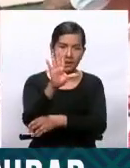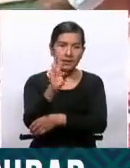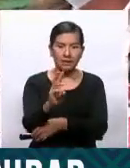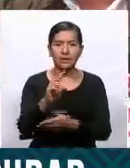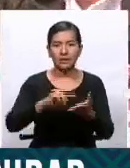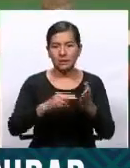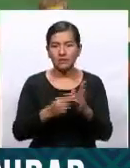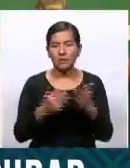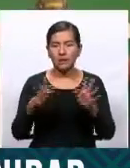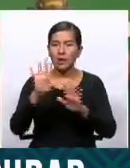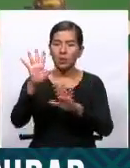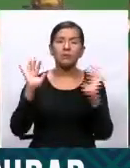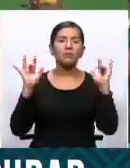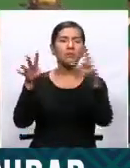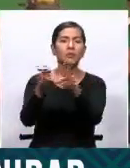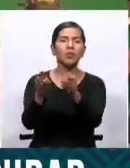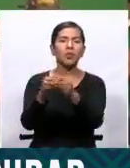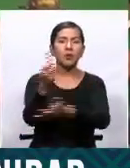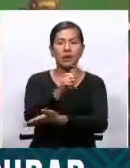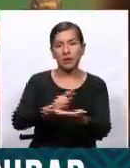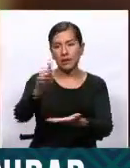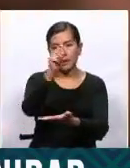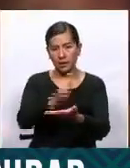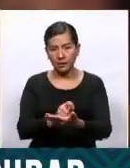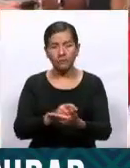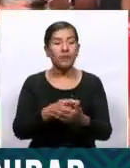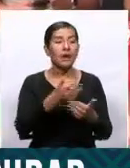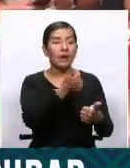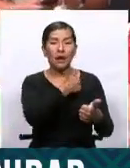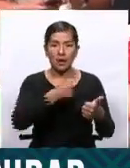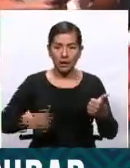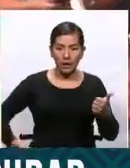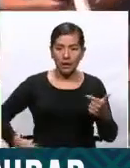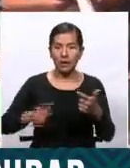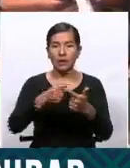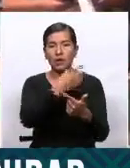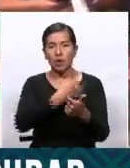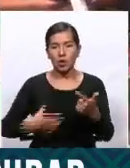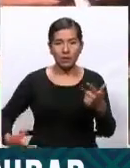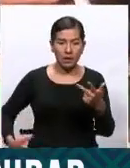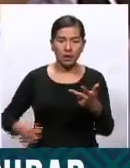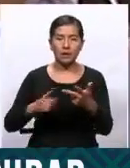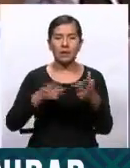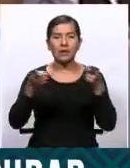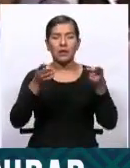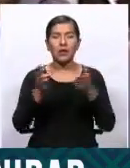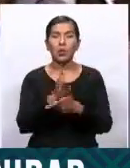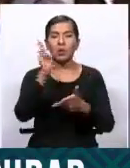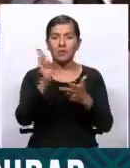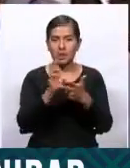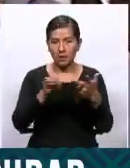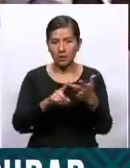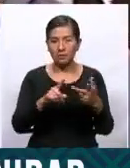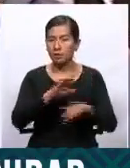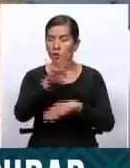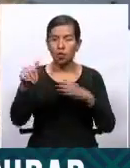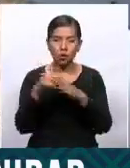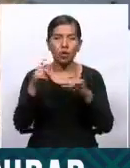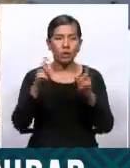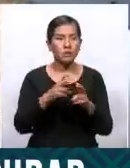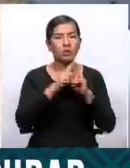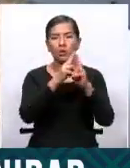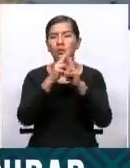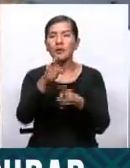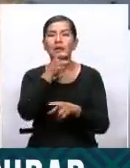Trinidad, evento al que están invitados alcaldes, gobernadores y universidades. Además, se precisó que las delegaciones deben acreditar a los